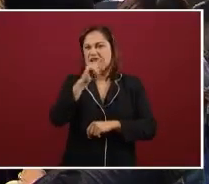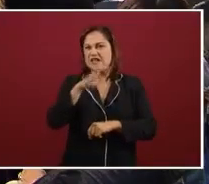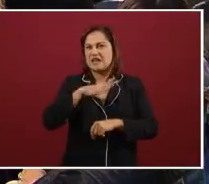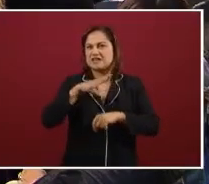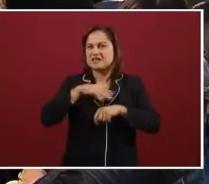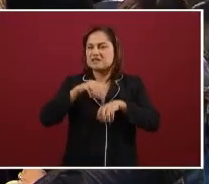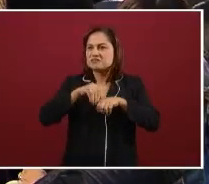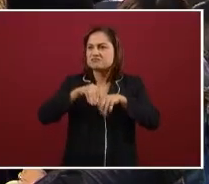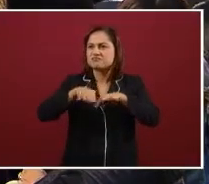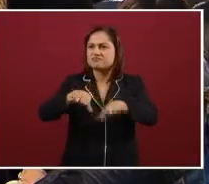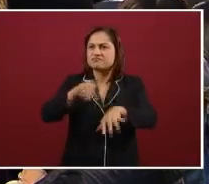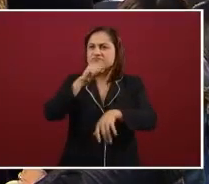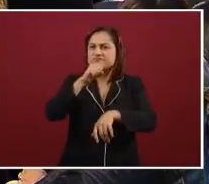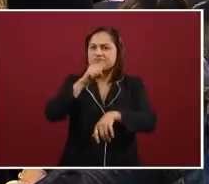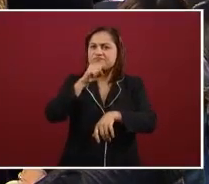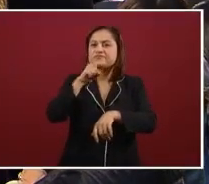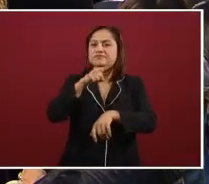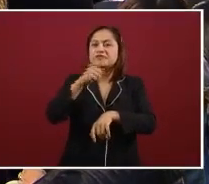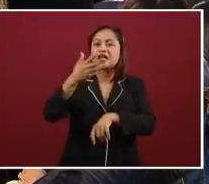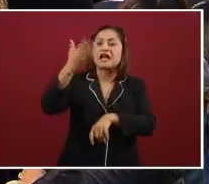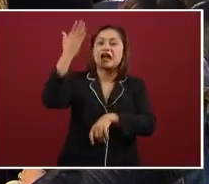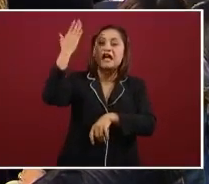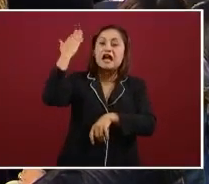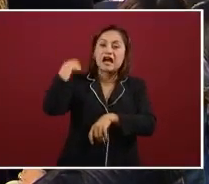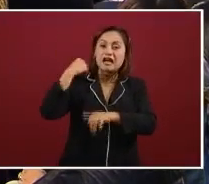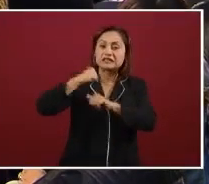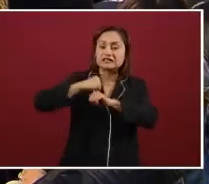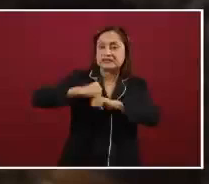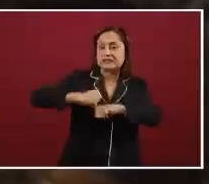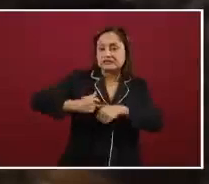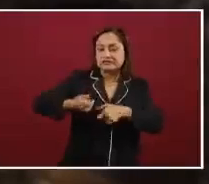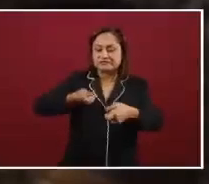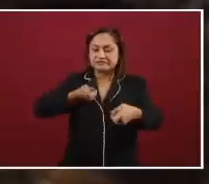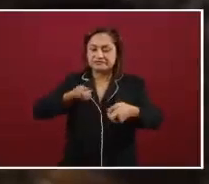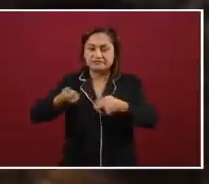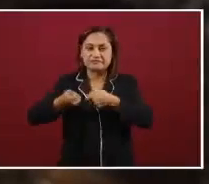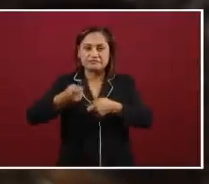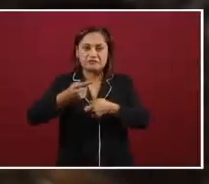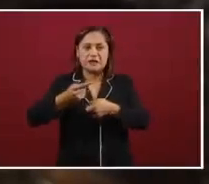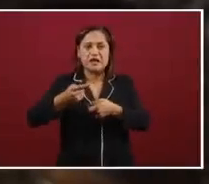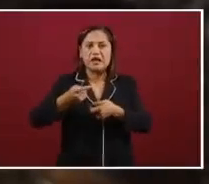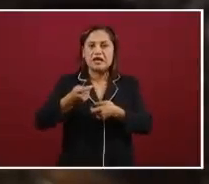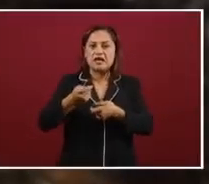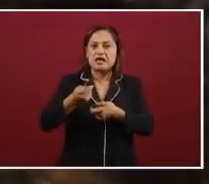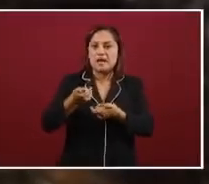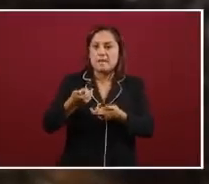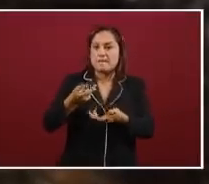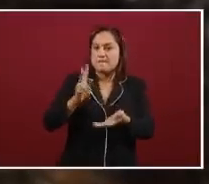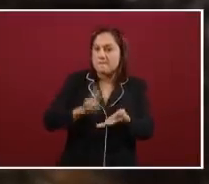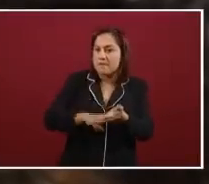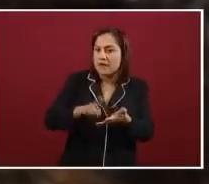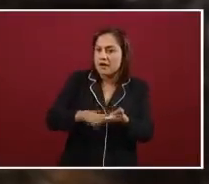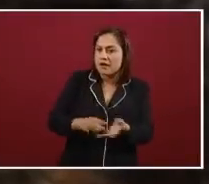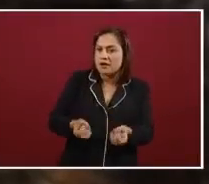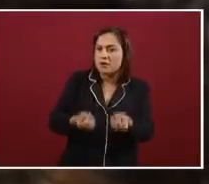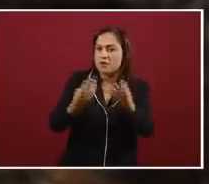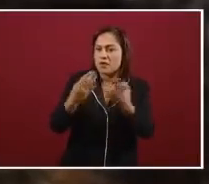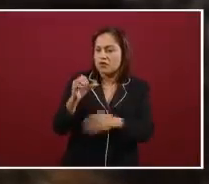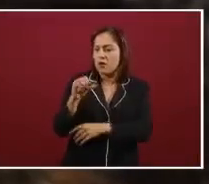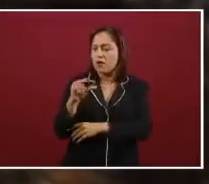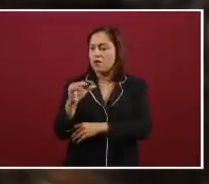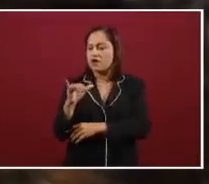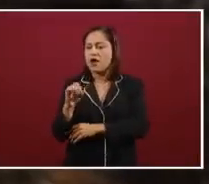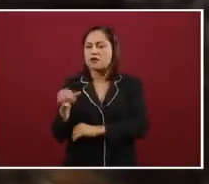promovida por quienes lo han tenido el control de la producción y de los precios de amoníaco, que no, pues, no quieren competencia en todo esto.